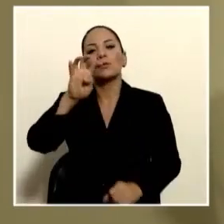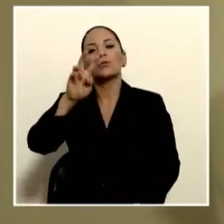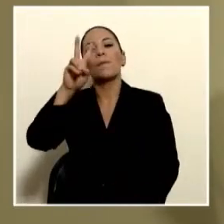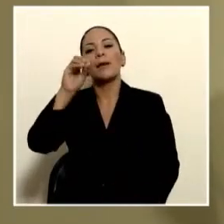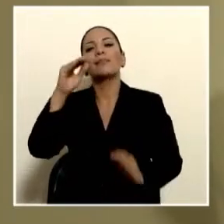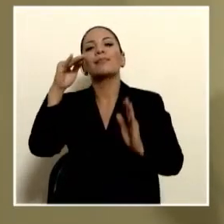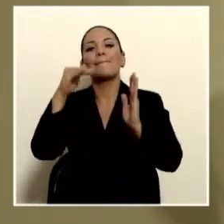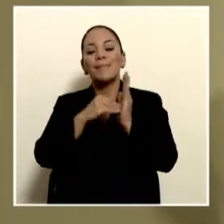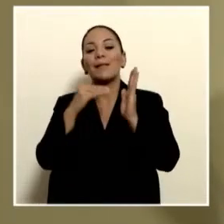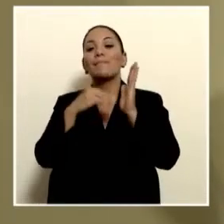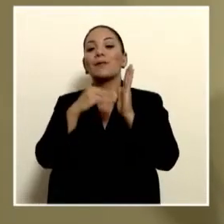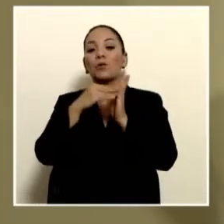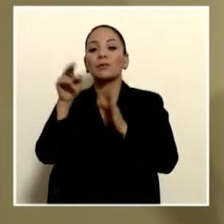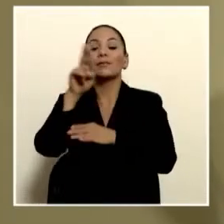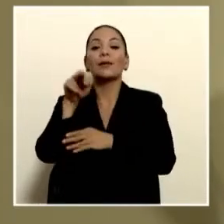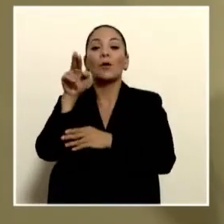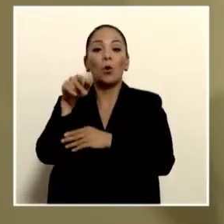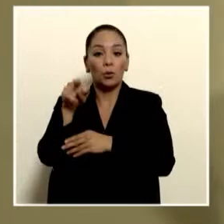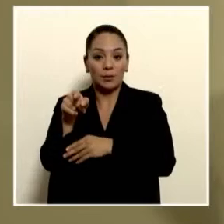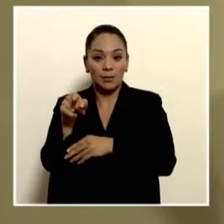420,000 millones de colones.